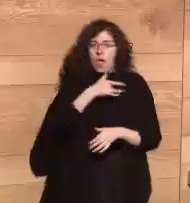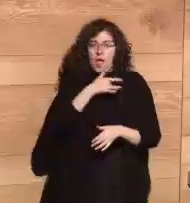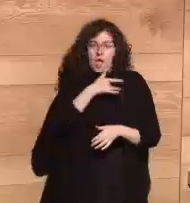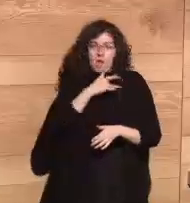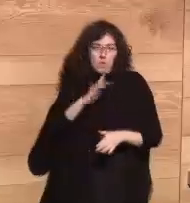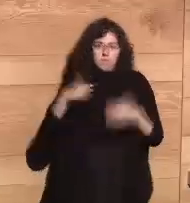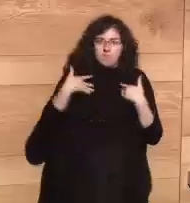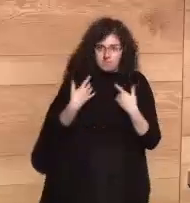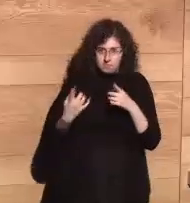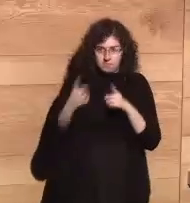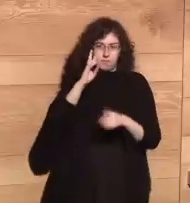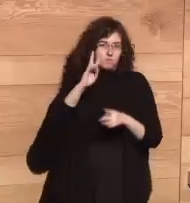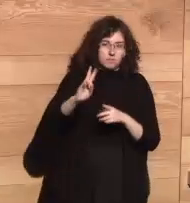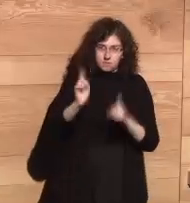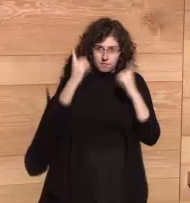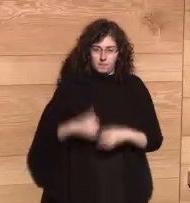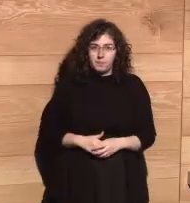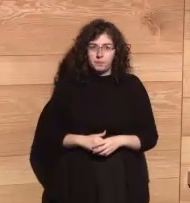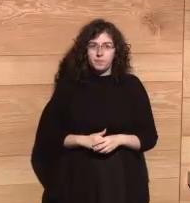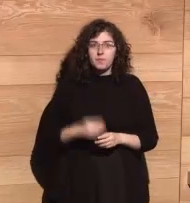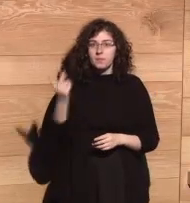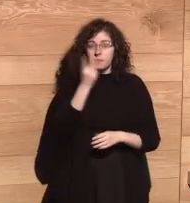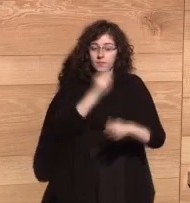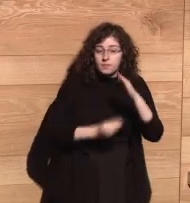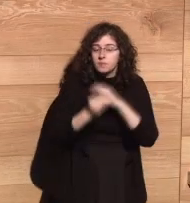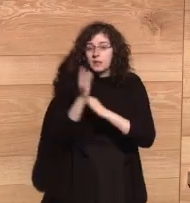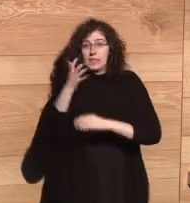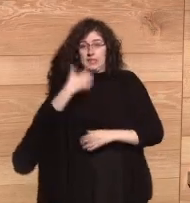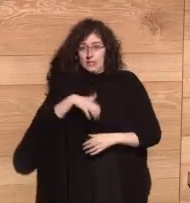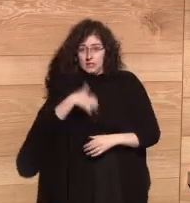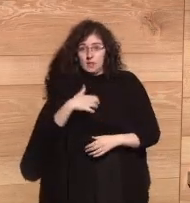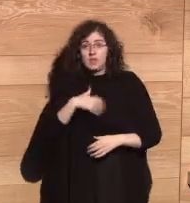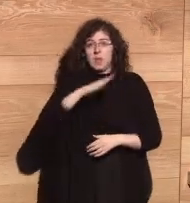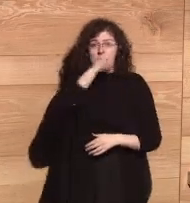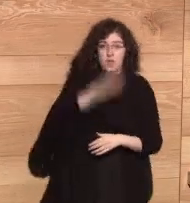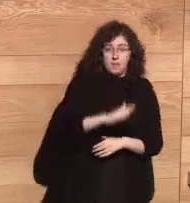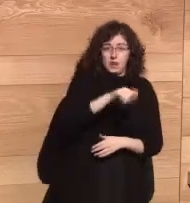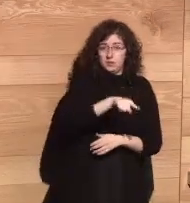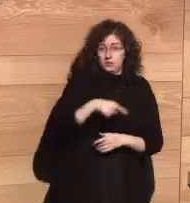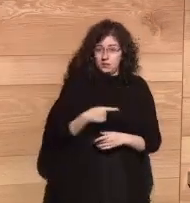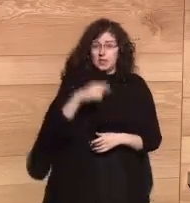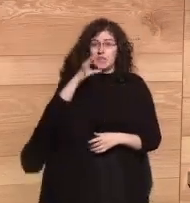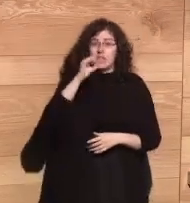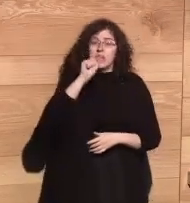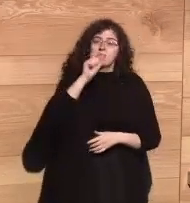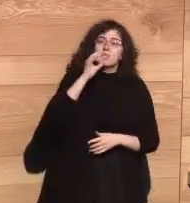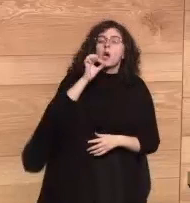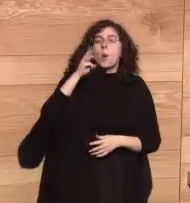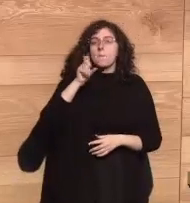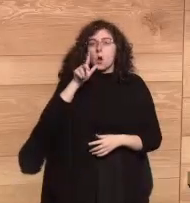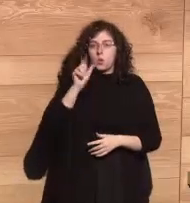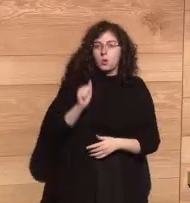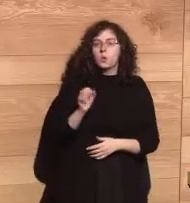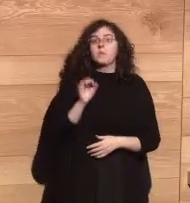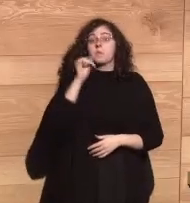Ambas empezasteis en vuestras ciudades natales, en Sevilla y en Sao Paulo, pero yo ya voy a hacer un salto